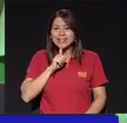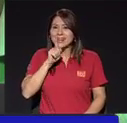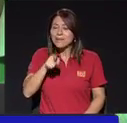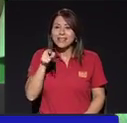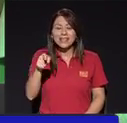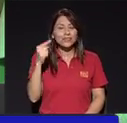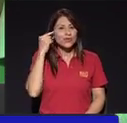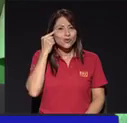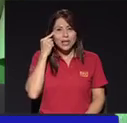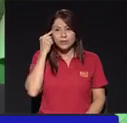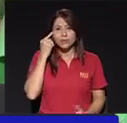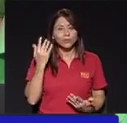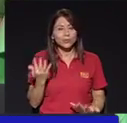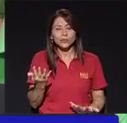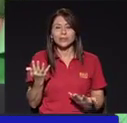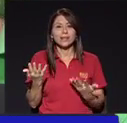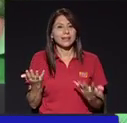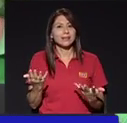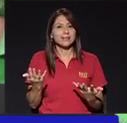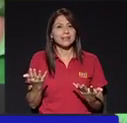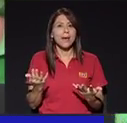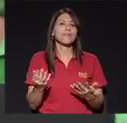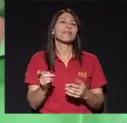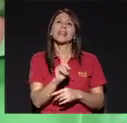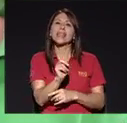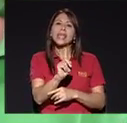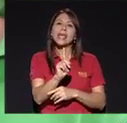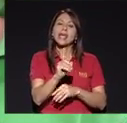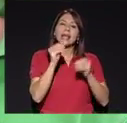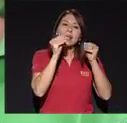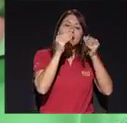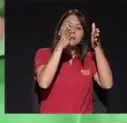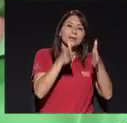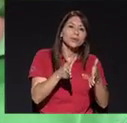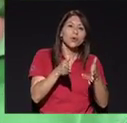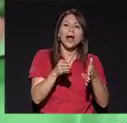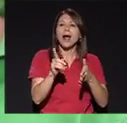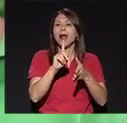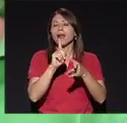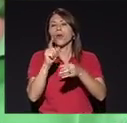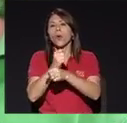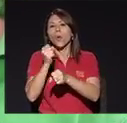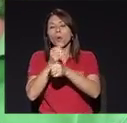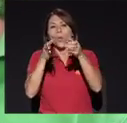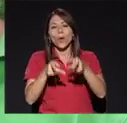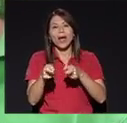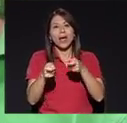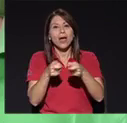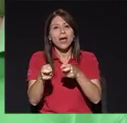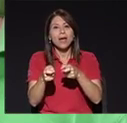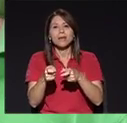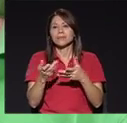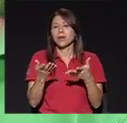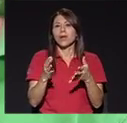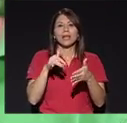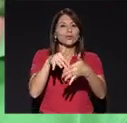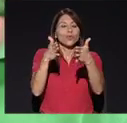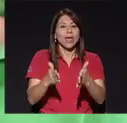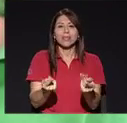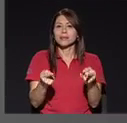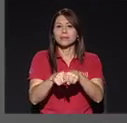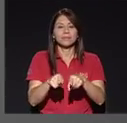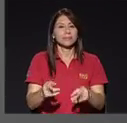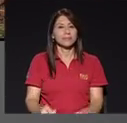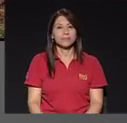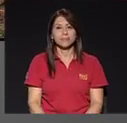se ha hecho conciencia tanto ni en el personal académico y administrativo, funcionarios, como en los